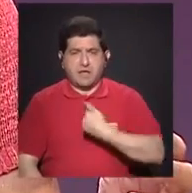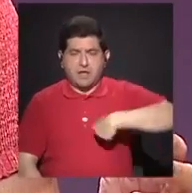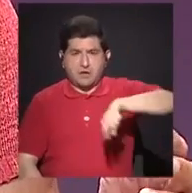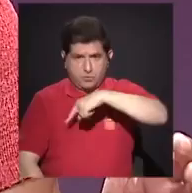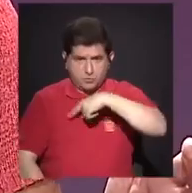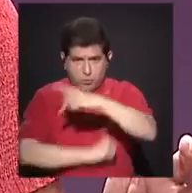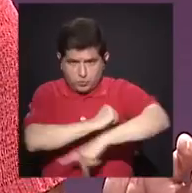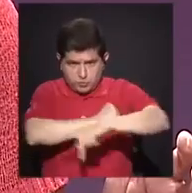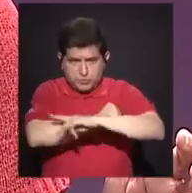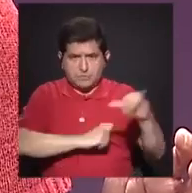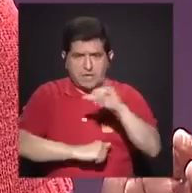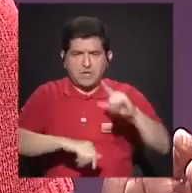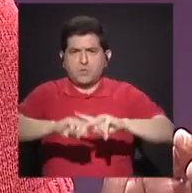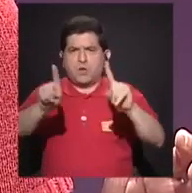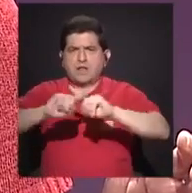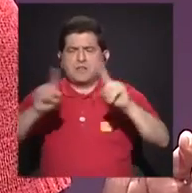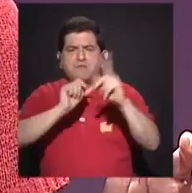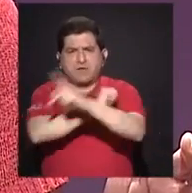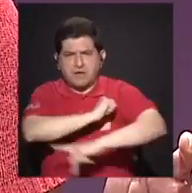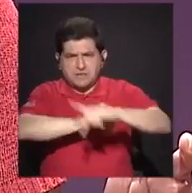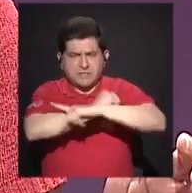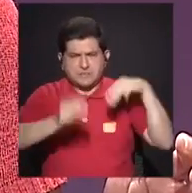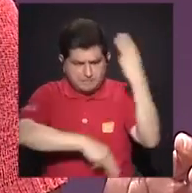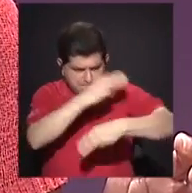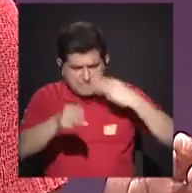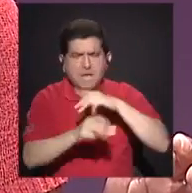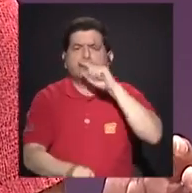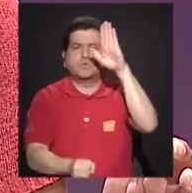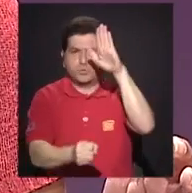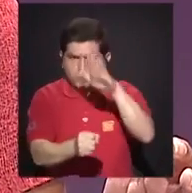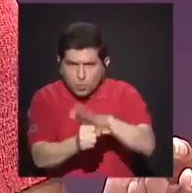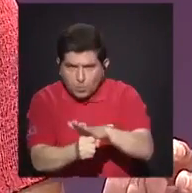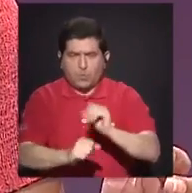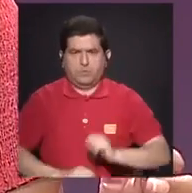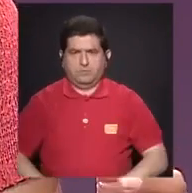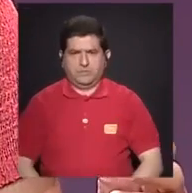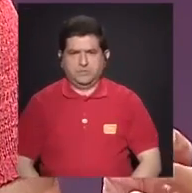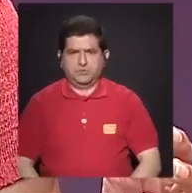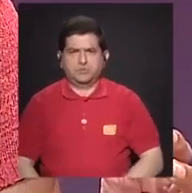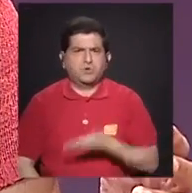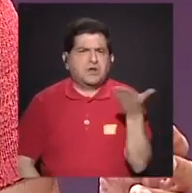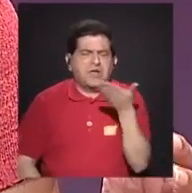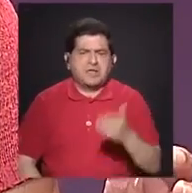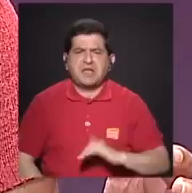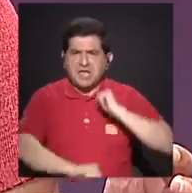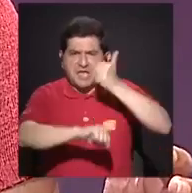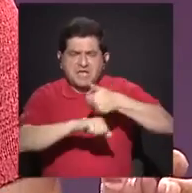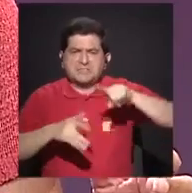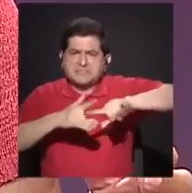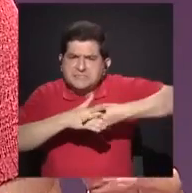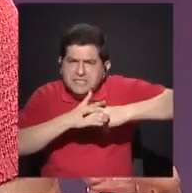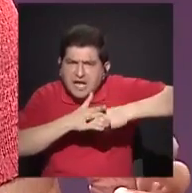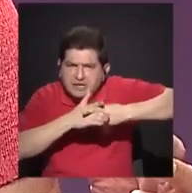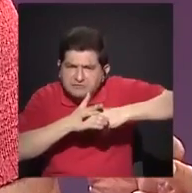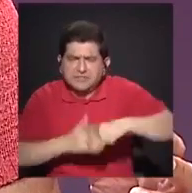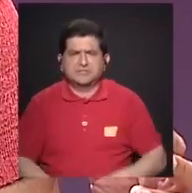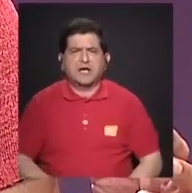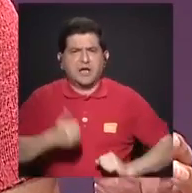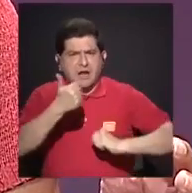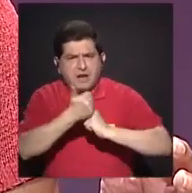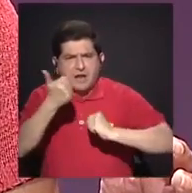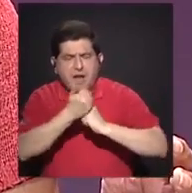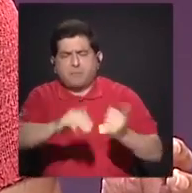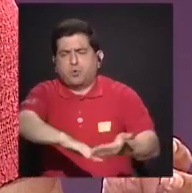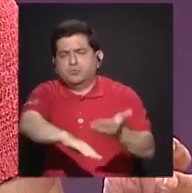país, al igual que muchas otras naciones del mundo, se ha comprometido en crear mecanismos para apoyar